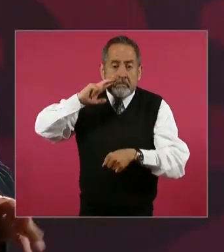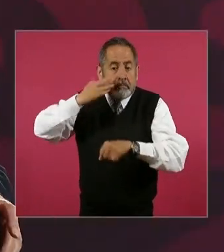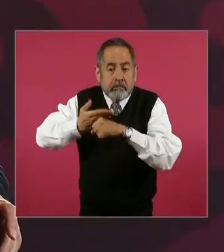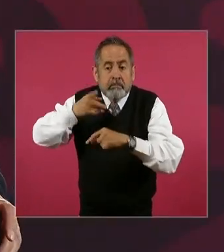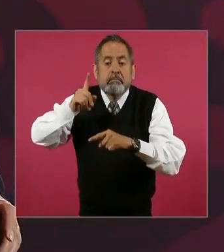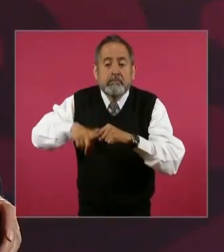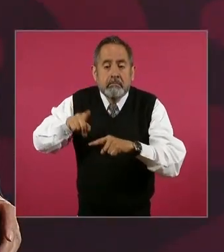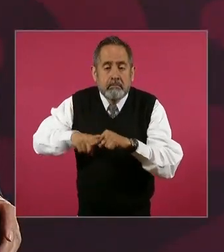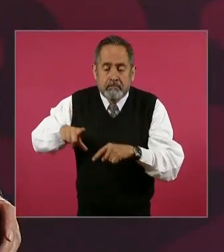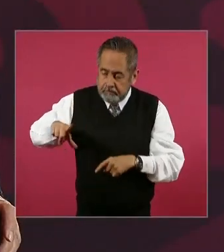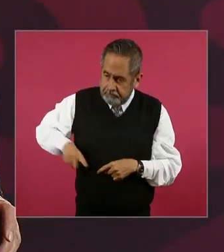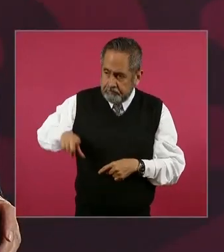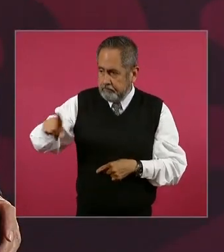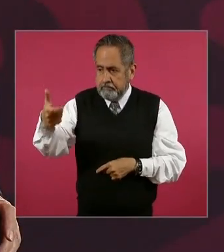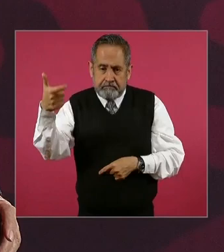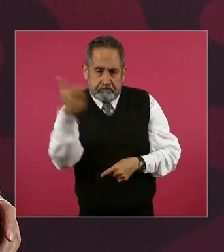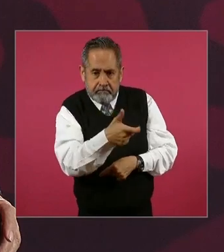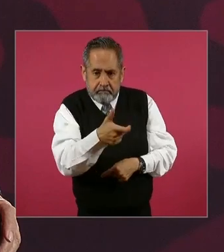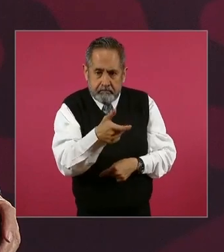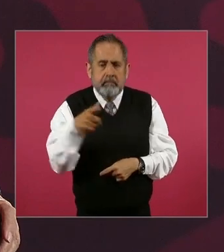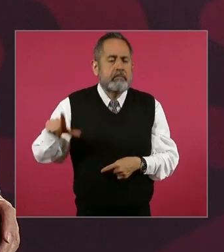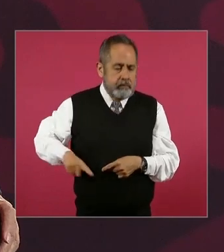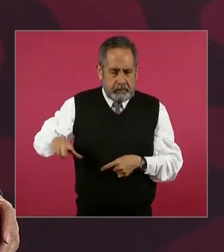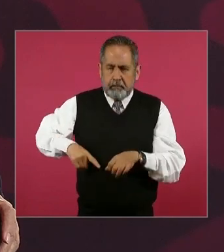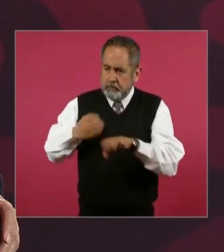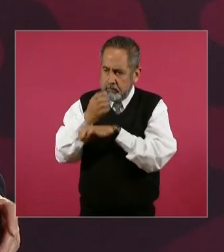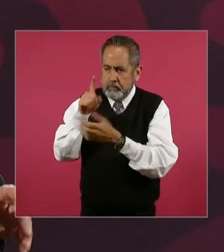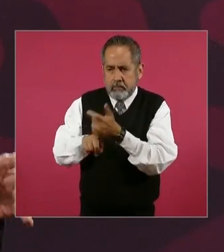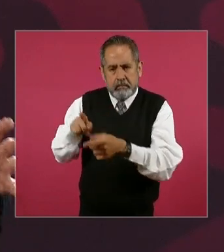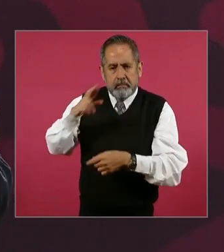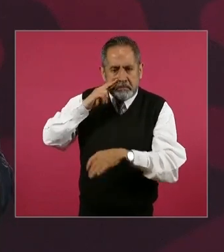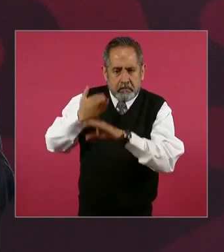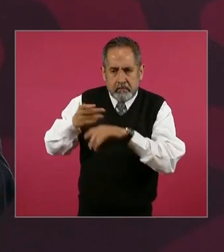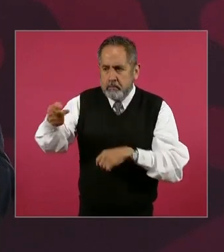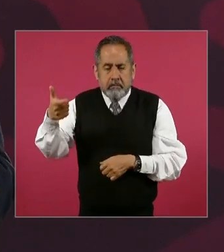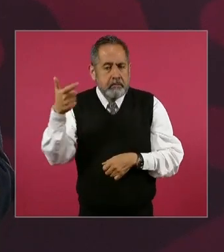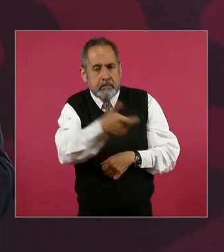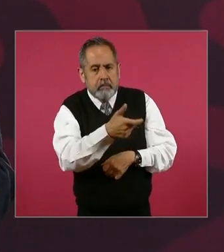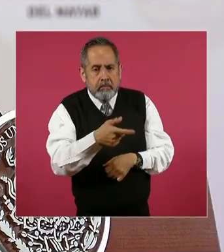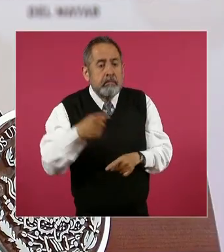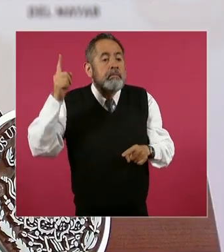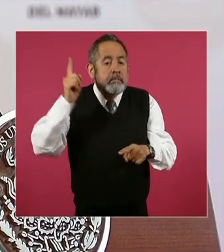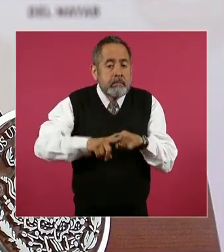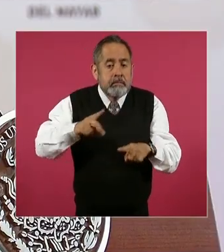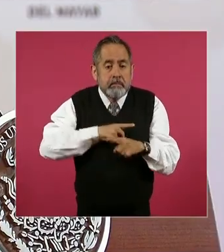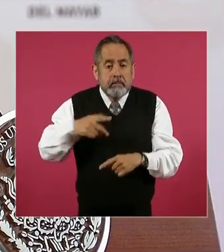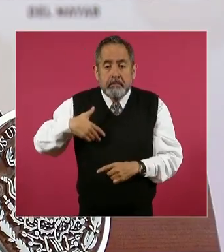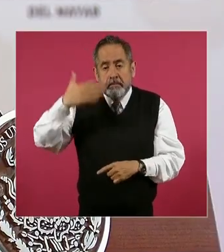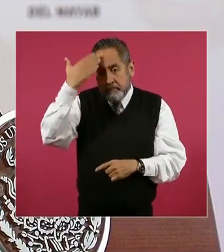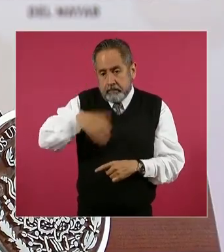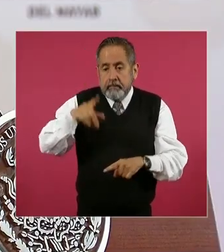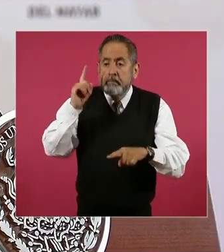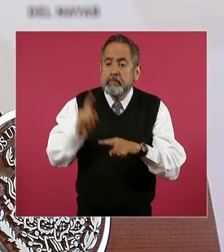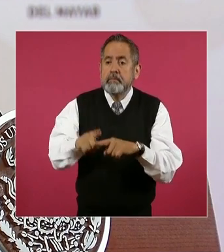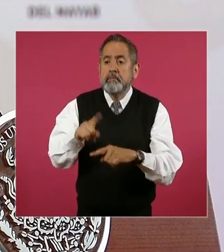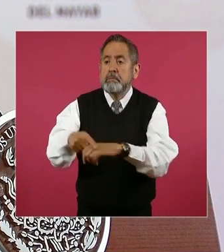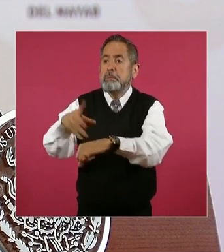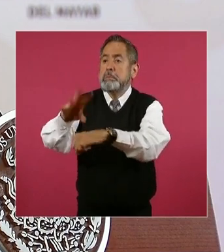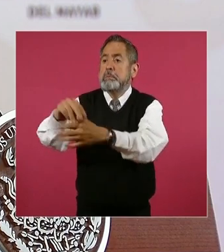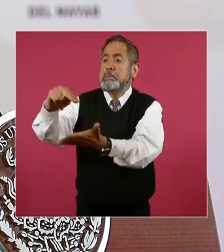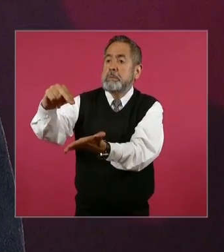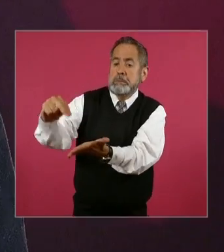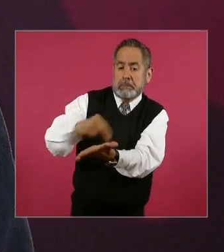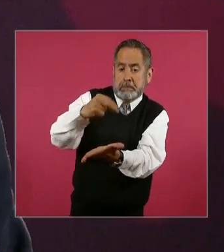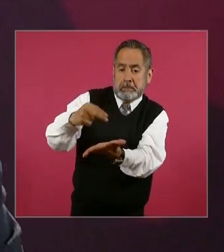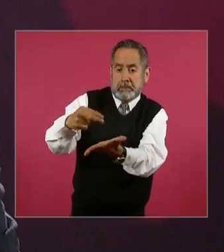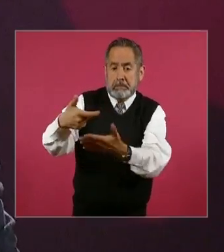responsable de esos pagos es el gobierno del estado A quién le saber exactamente quién autorizó el